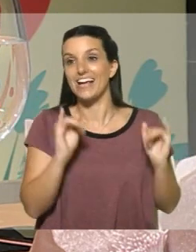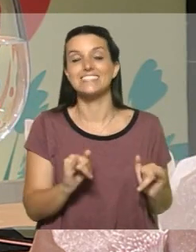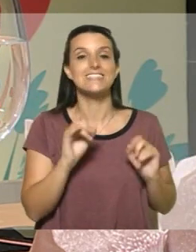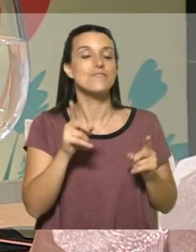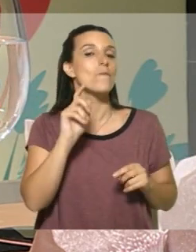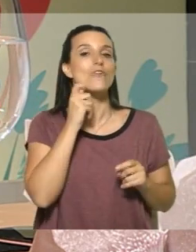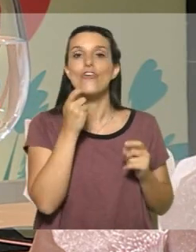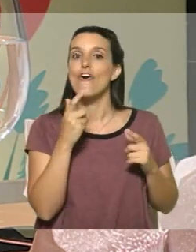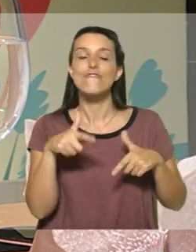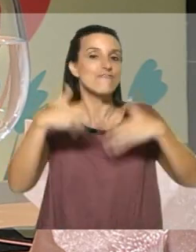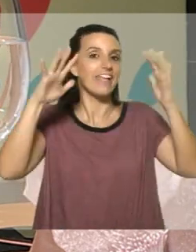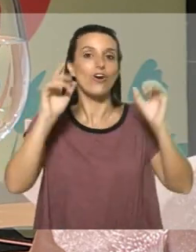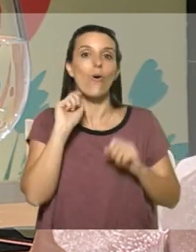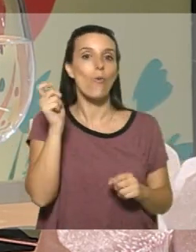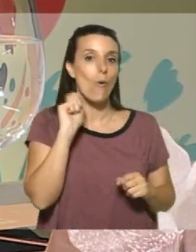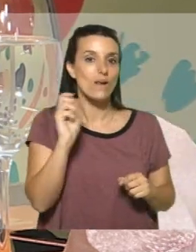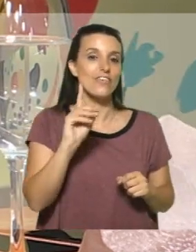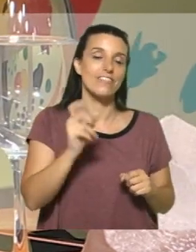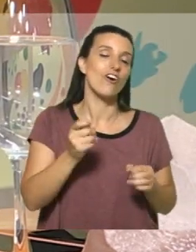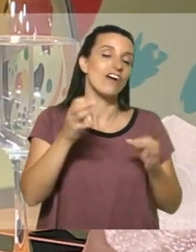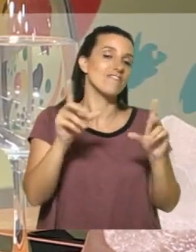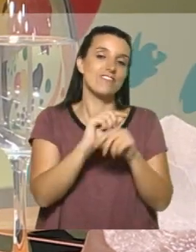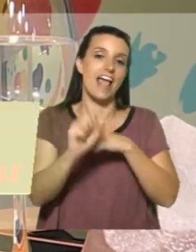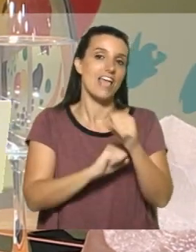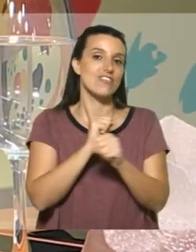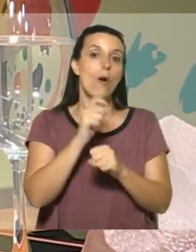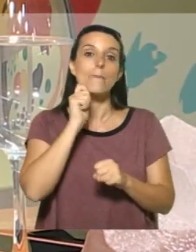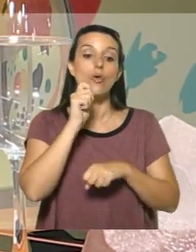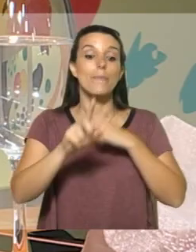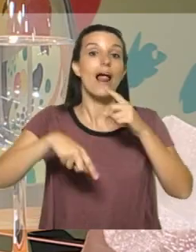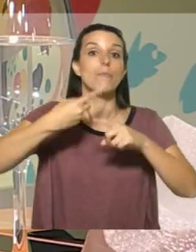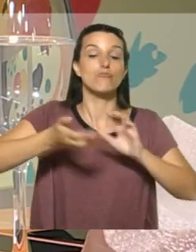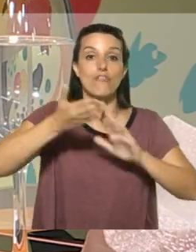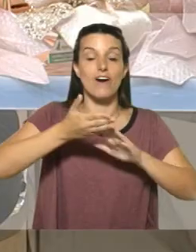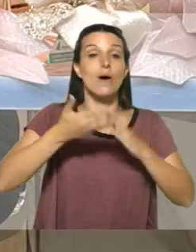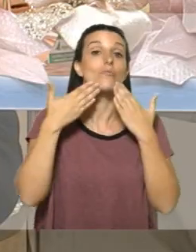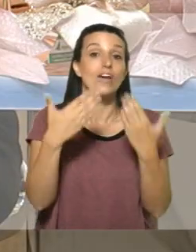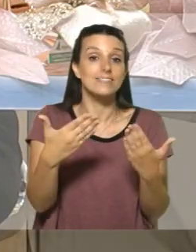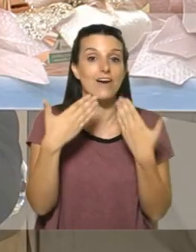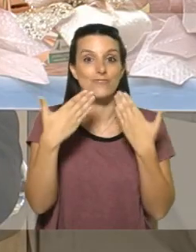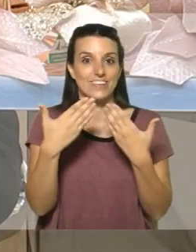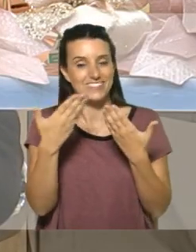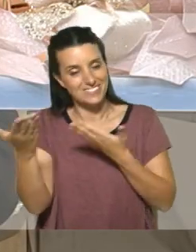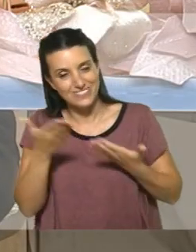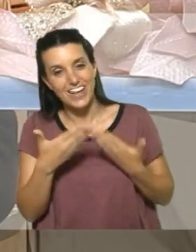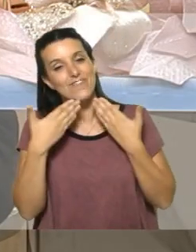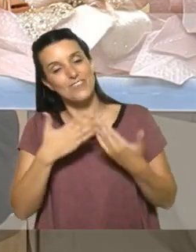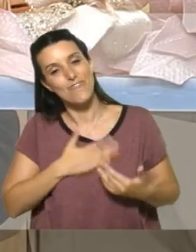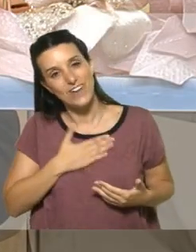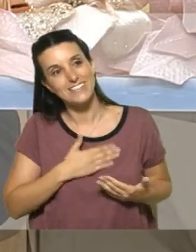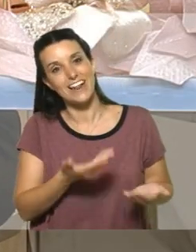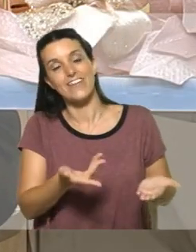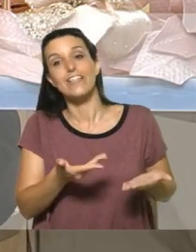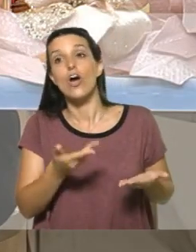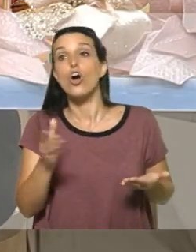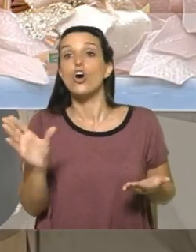gran festejo de cumpleaños de Diego y un gran cierre de año para el próximo que se viene con todo. Gracias, Diego. Gracias a ustedes por la invitación. Un placer que nos hayas acompañado.